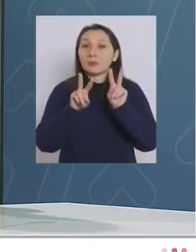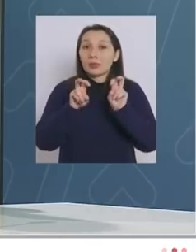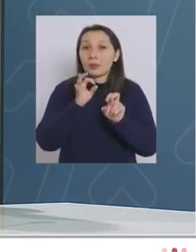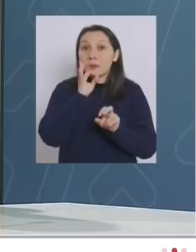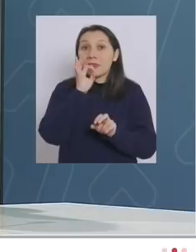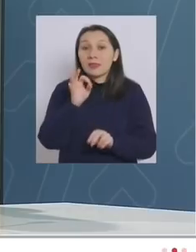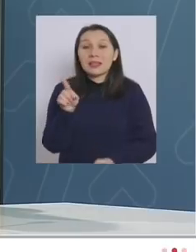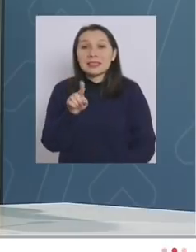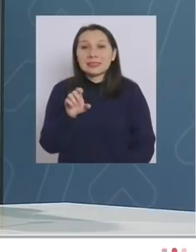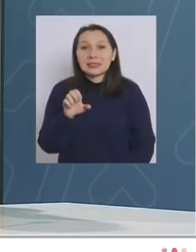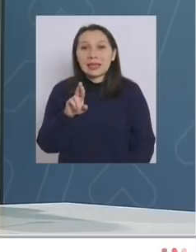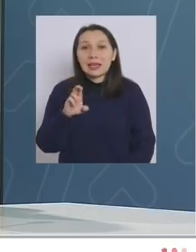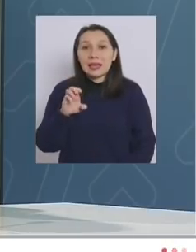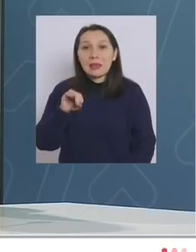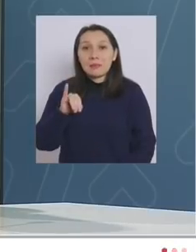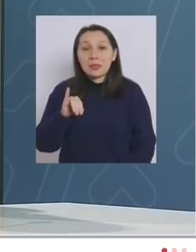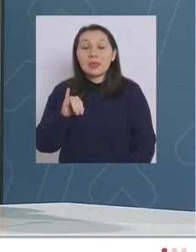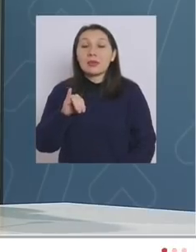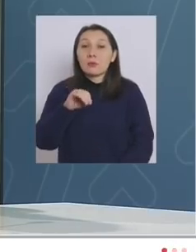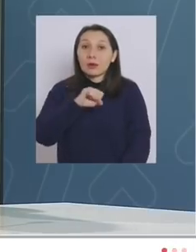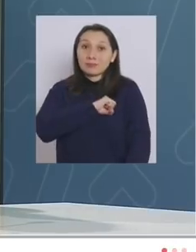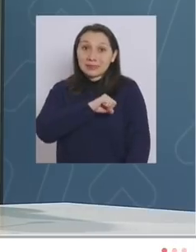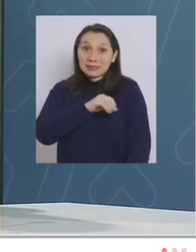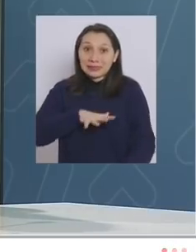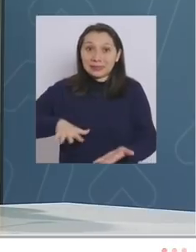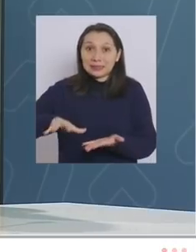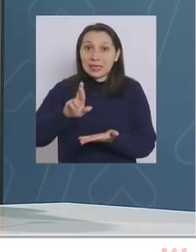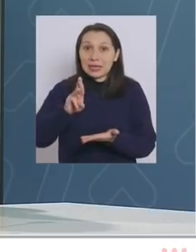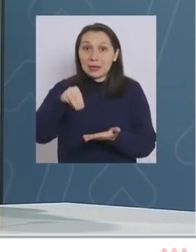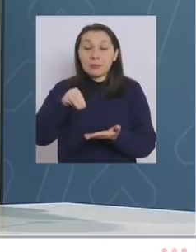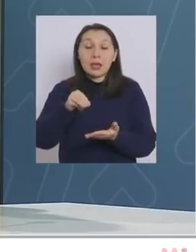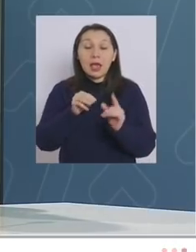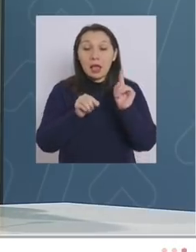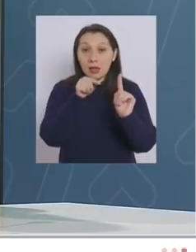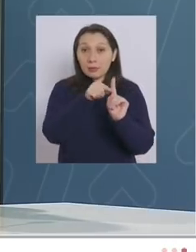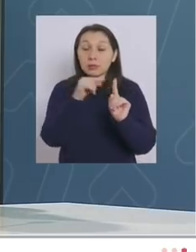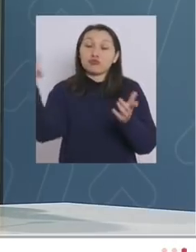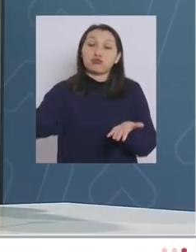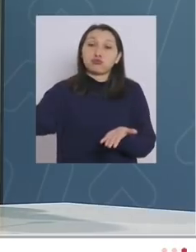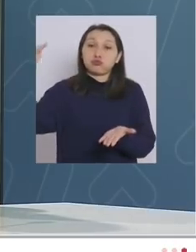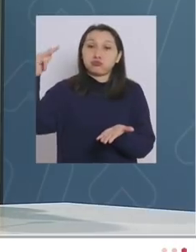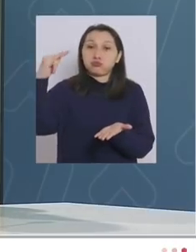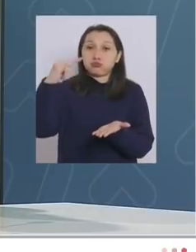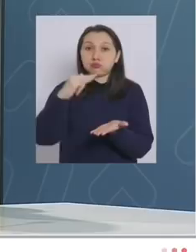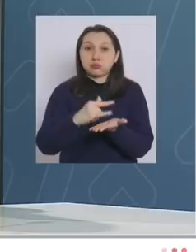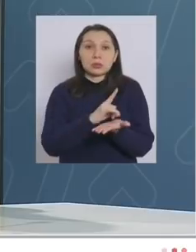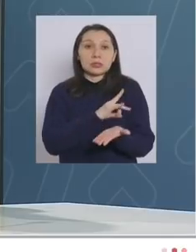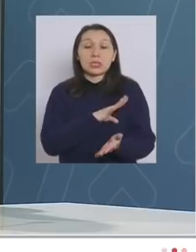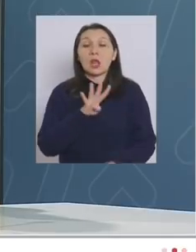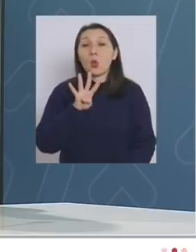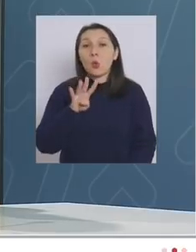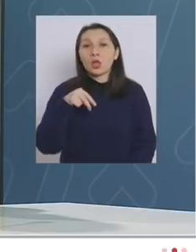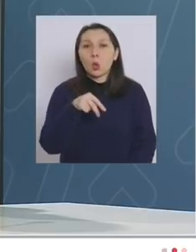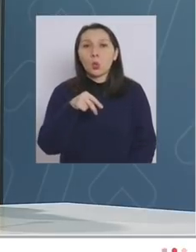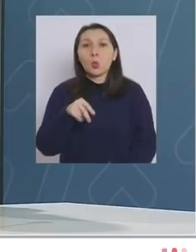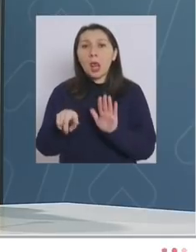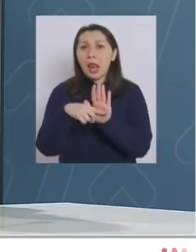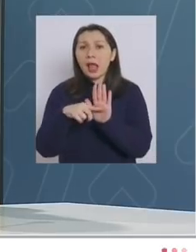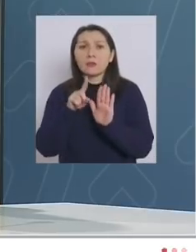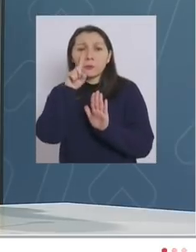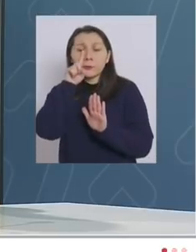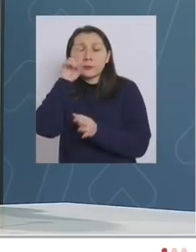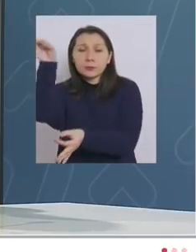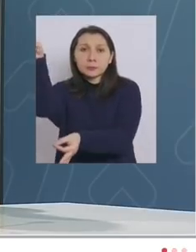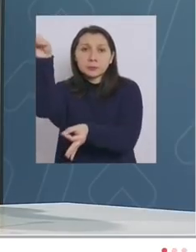referido por la Seremi de Salud de la región metropolitana, la persona llegó a Chile el 4 de junio con una PCR